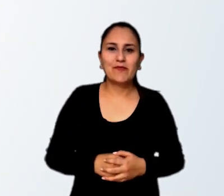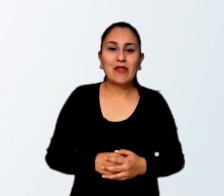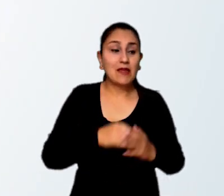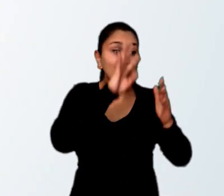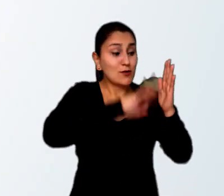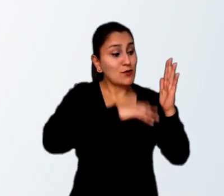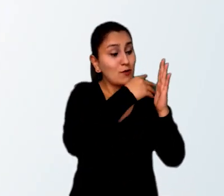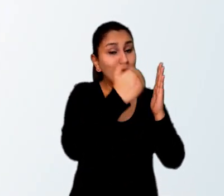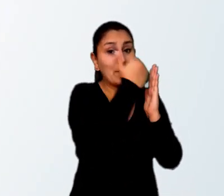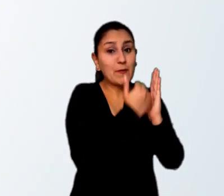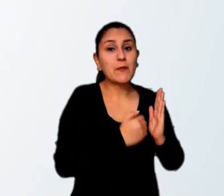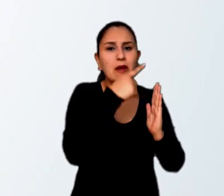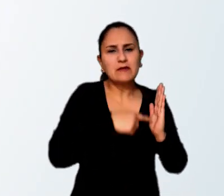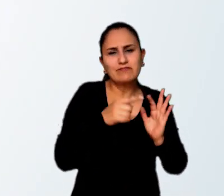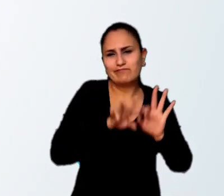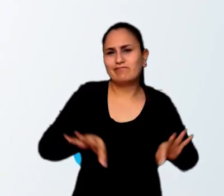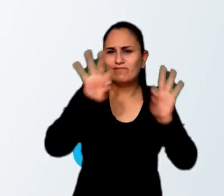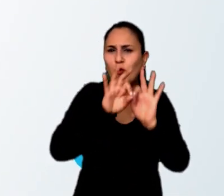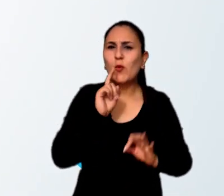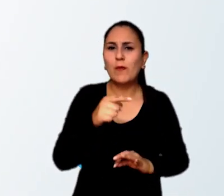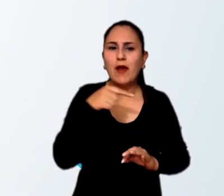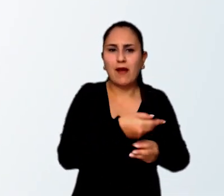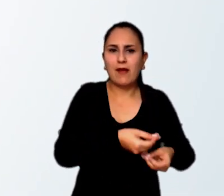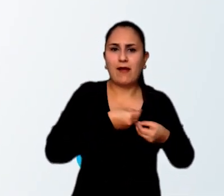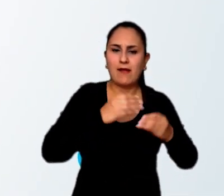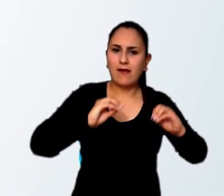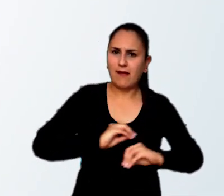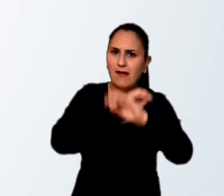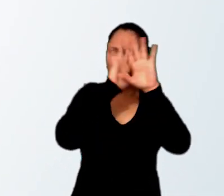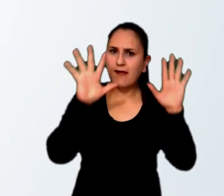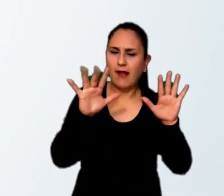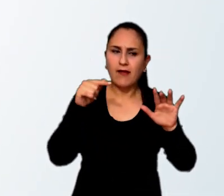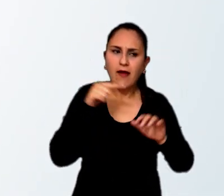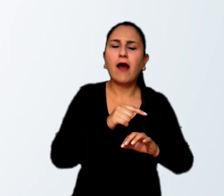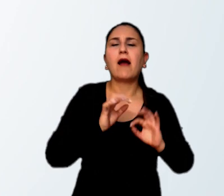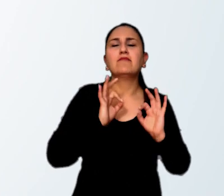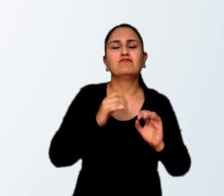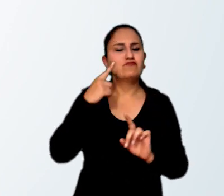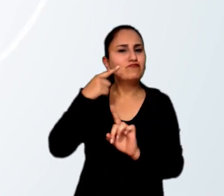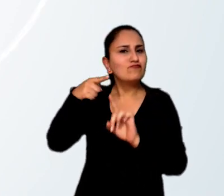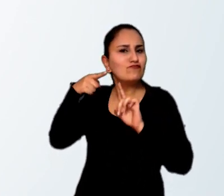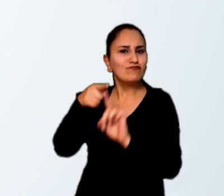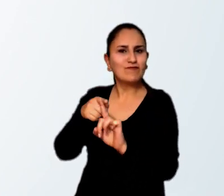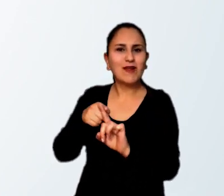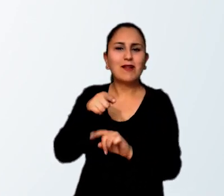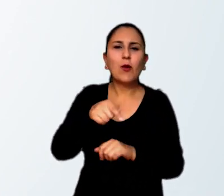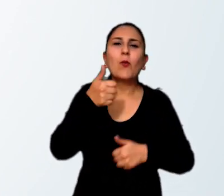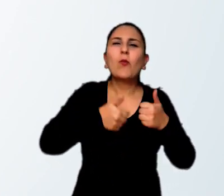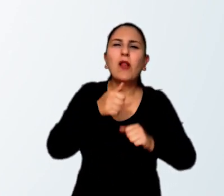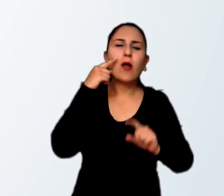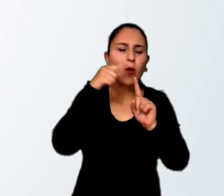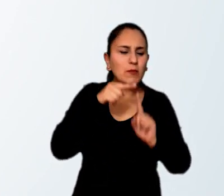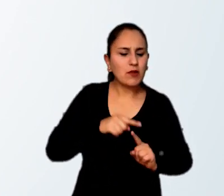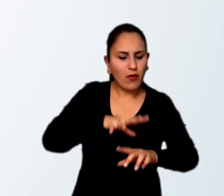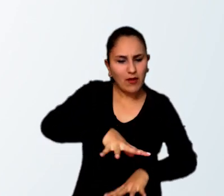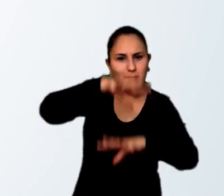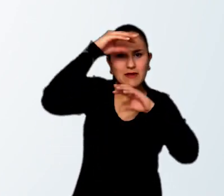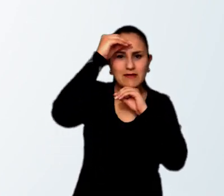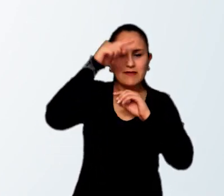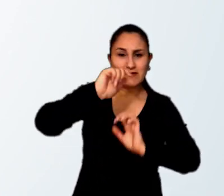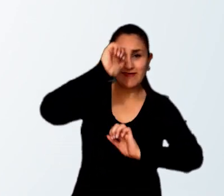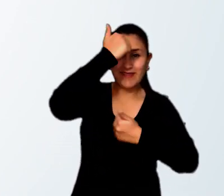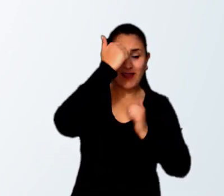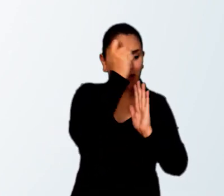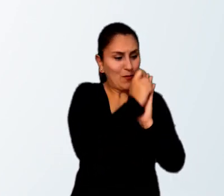de rúbricas es importante porque clarifica de una forma transparente y más directa los objetivos de aprendizaje y los